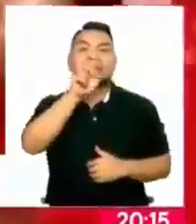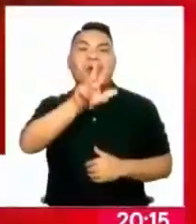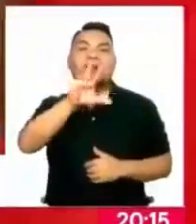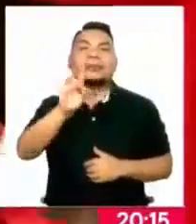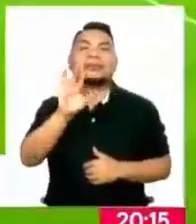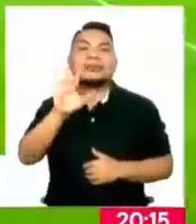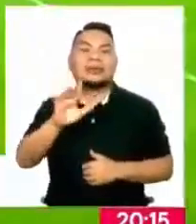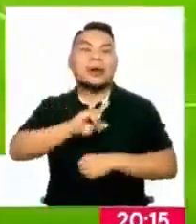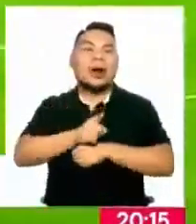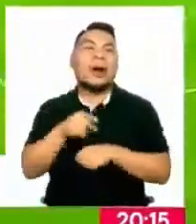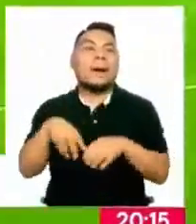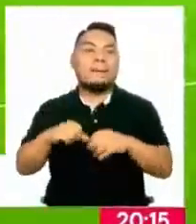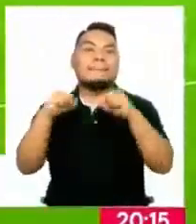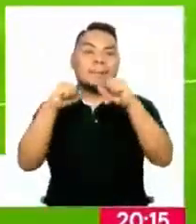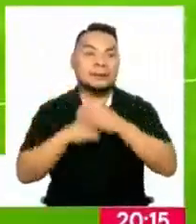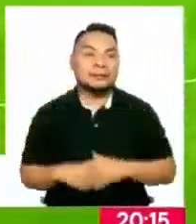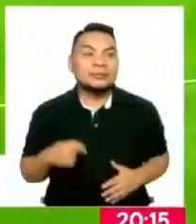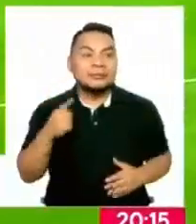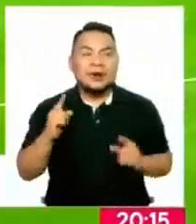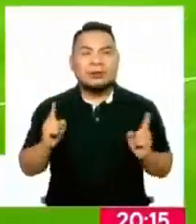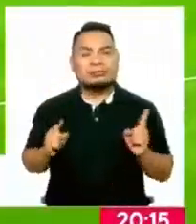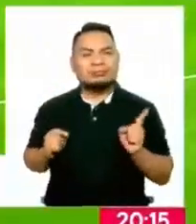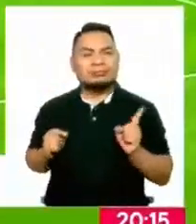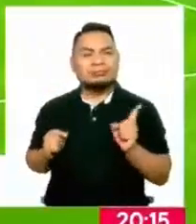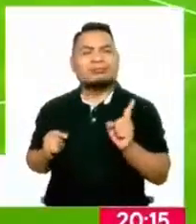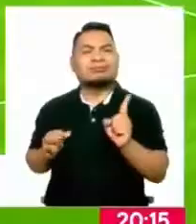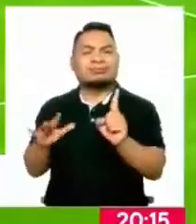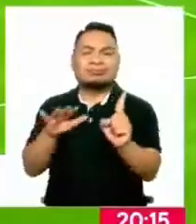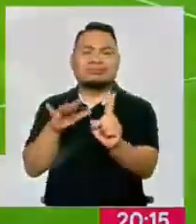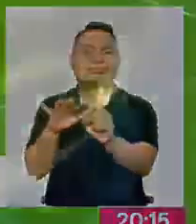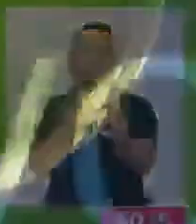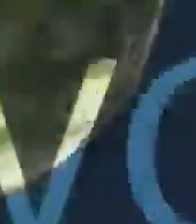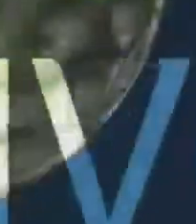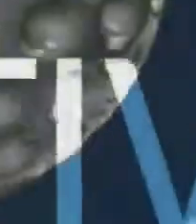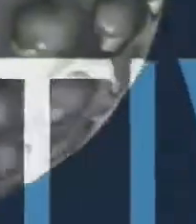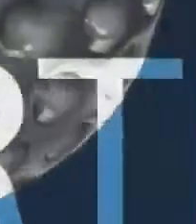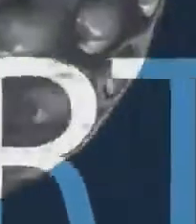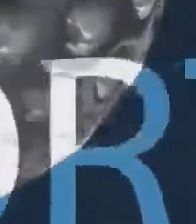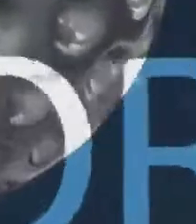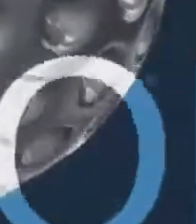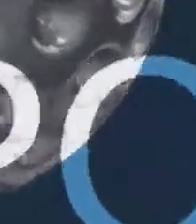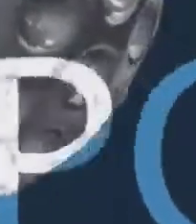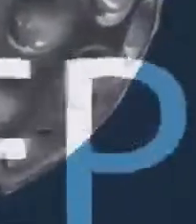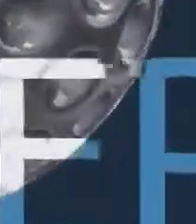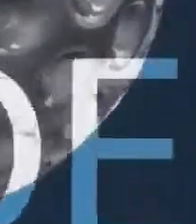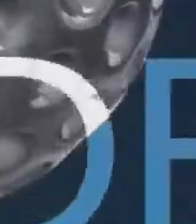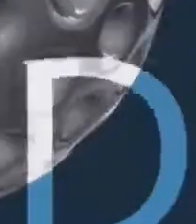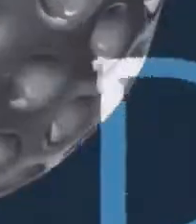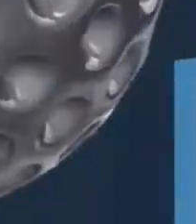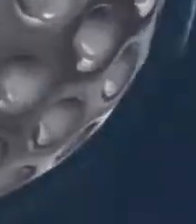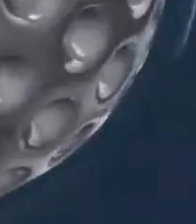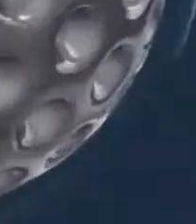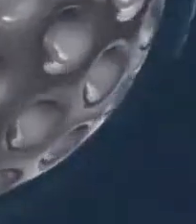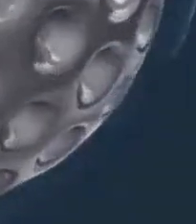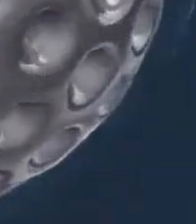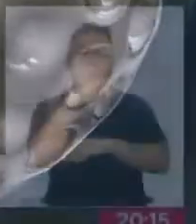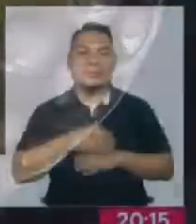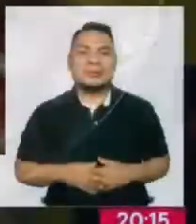del partido. Un disparo de zurda al palo derecho del arquero de Colombia aseguró el triunfo para la